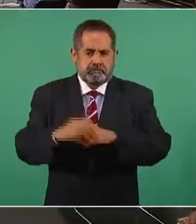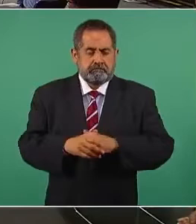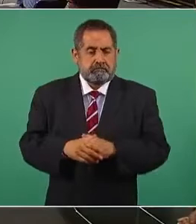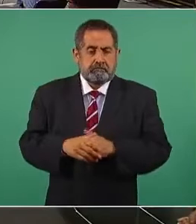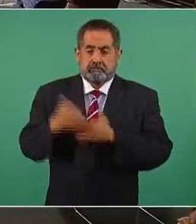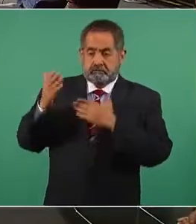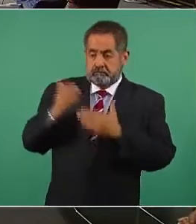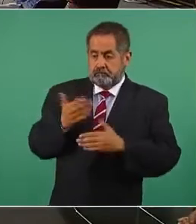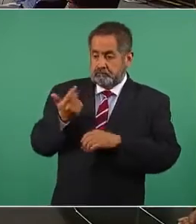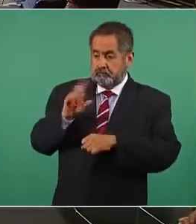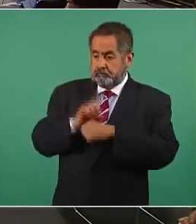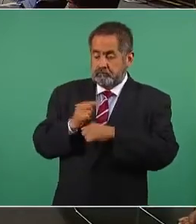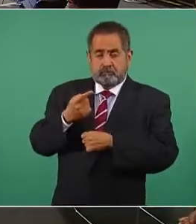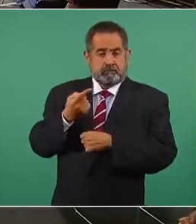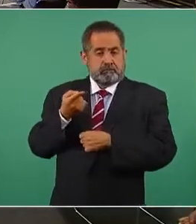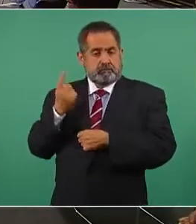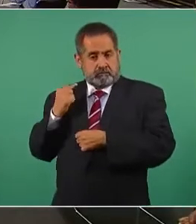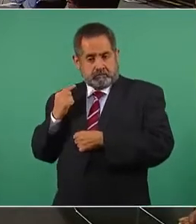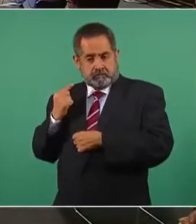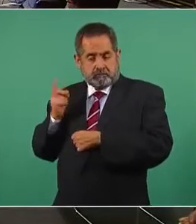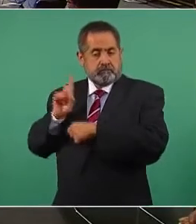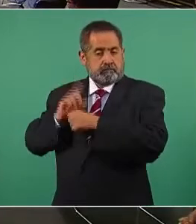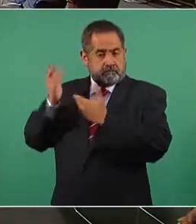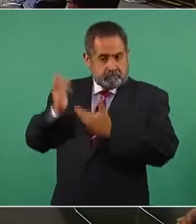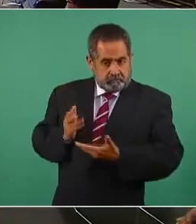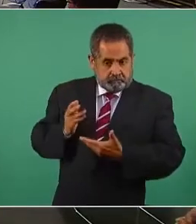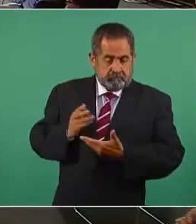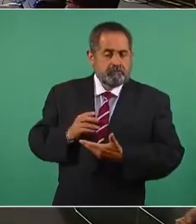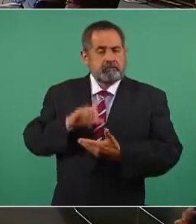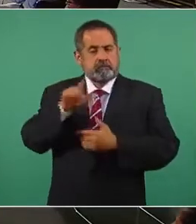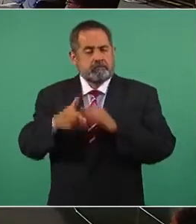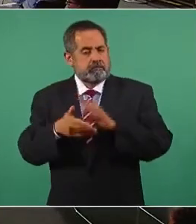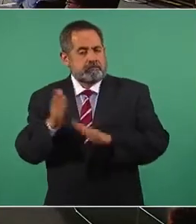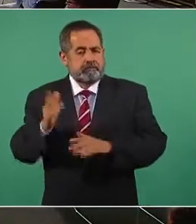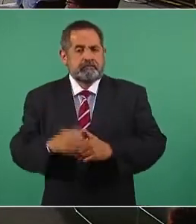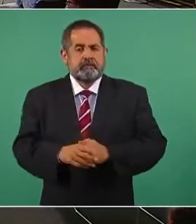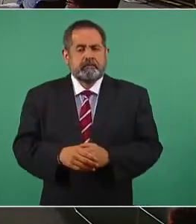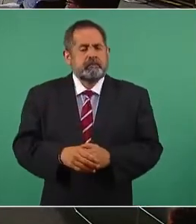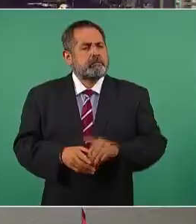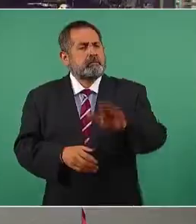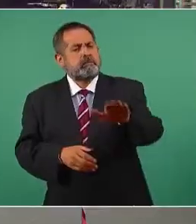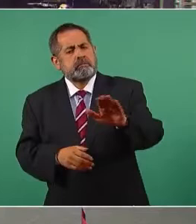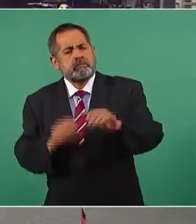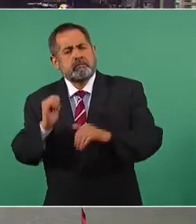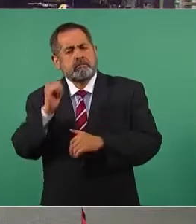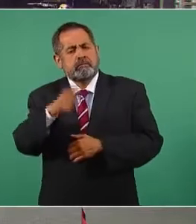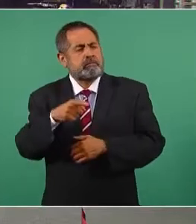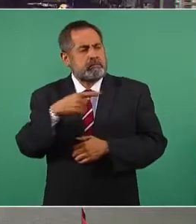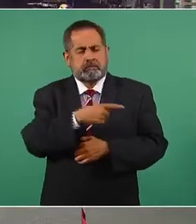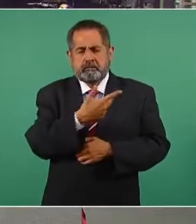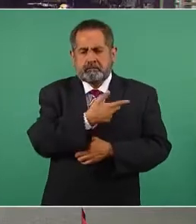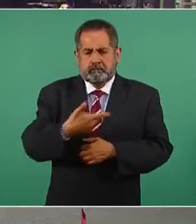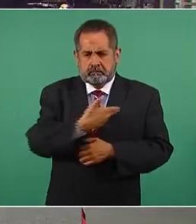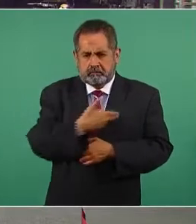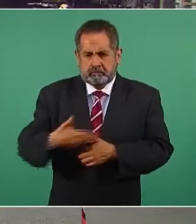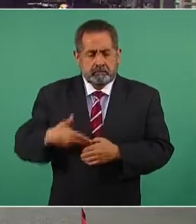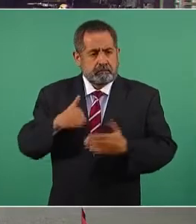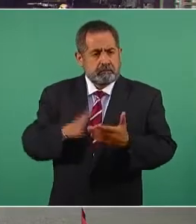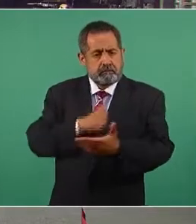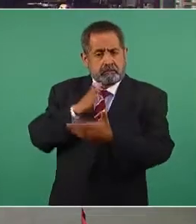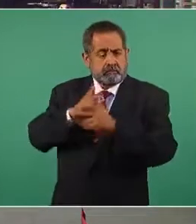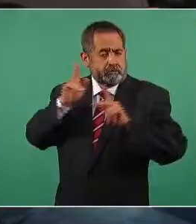Llega el día anterior ya muy noche, como a las 11. ¿En algún momento se confirmó por parte de la vicepresidenta la visita al